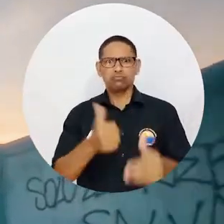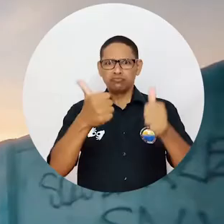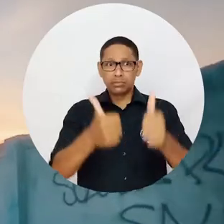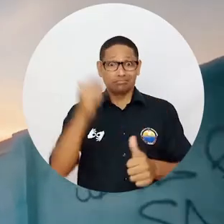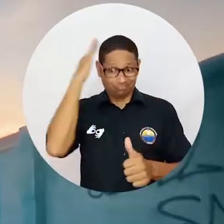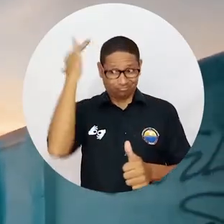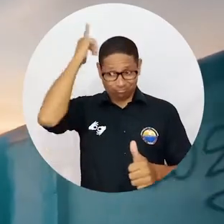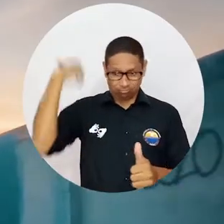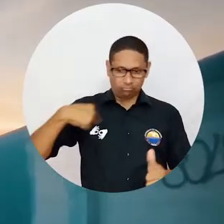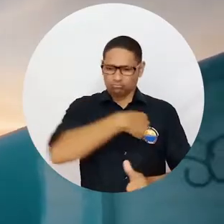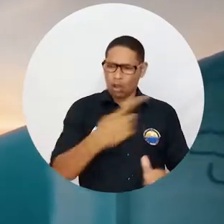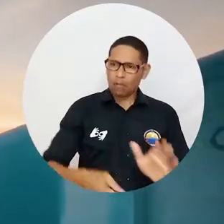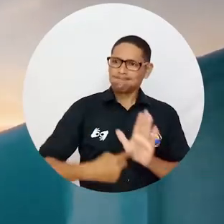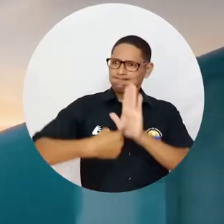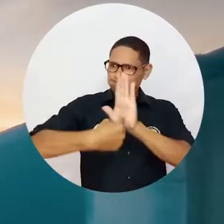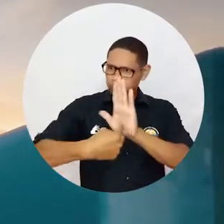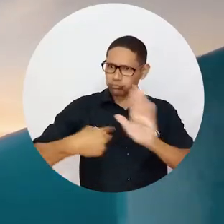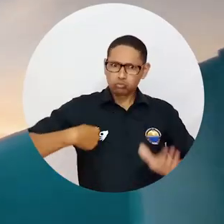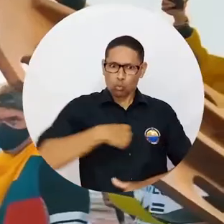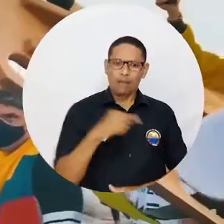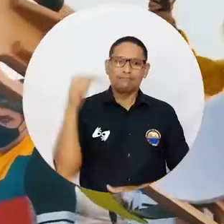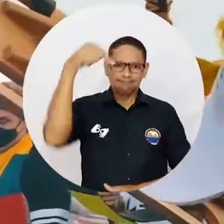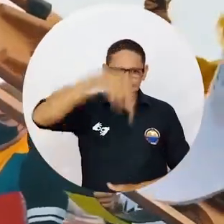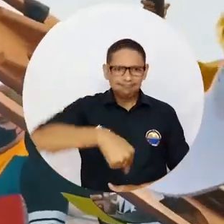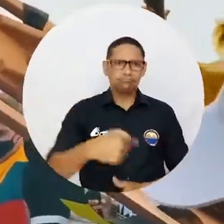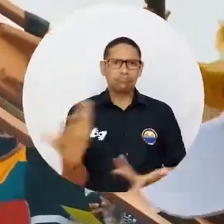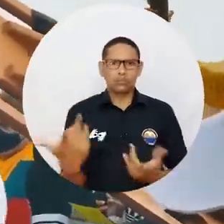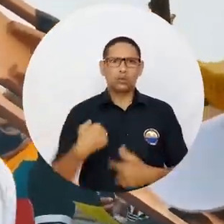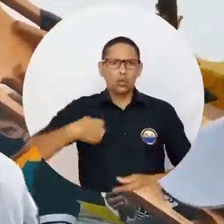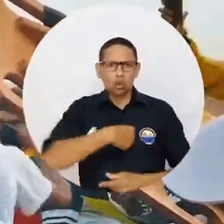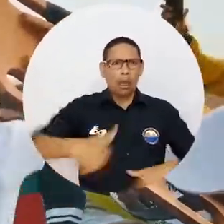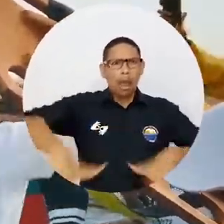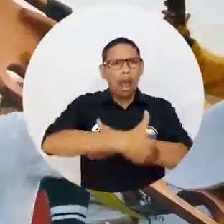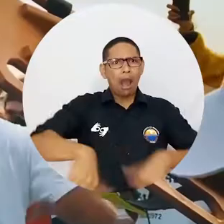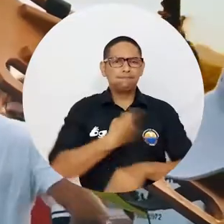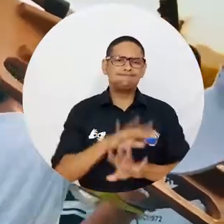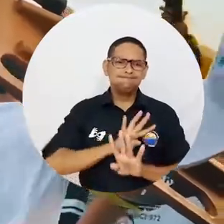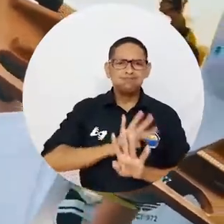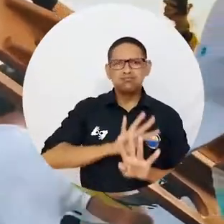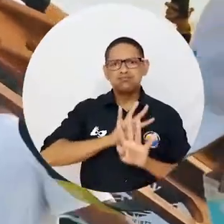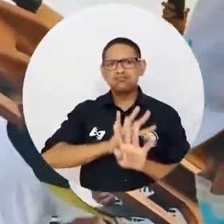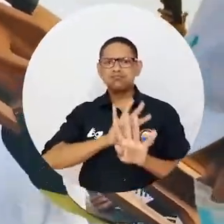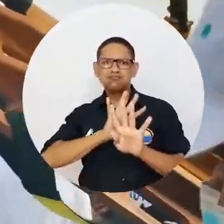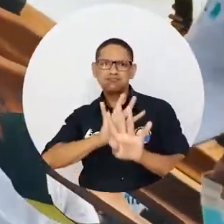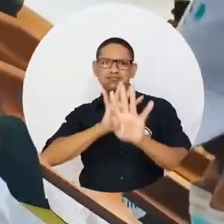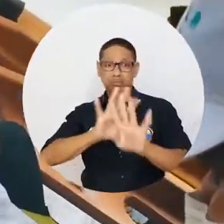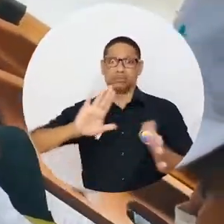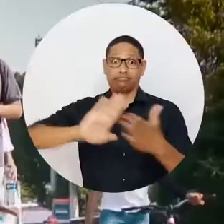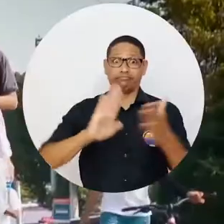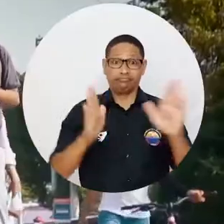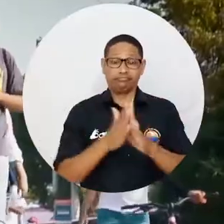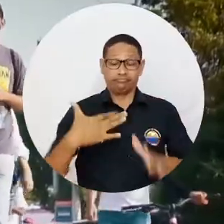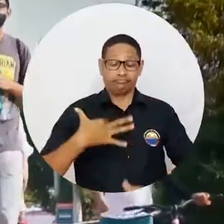academia. Siempre vamos a querer lo mejor para el Estado, por eso nos manifestamos, salimos a las calles y damos todo lo mejor de nosotros para eso.